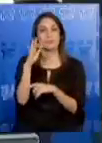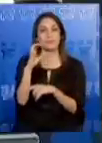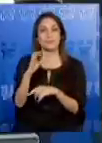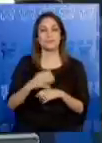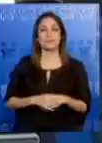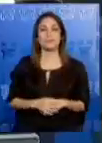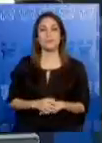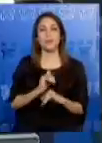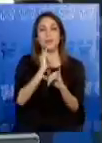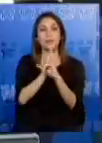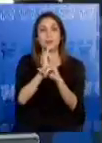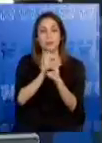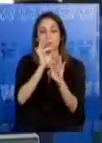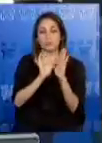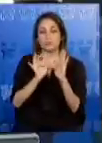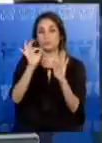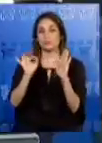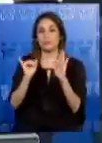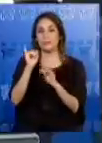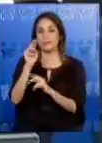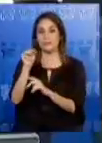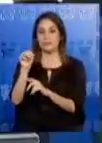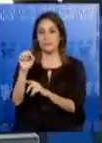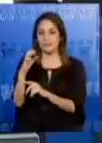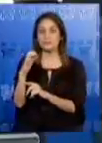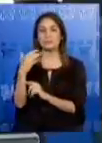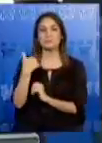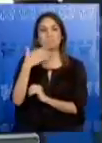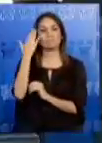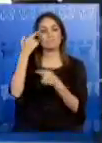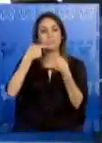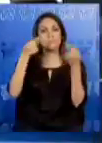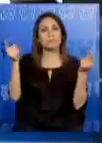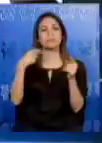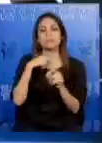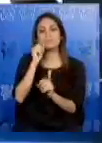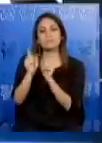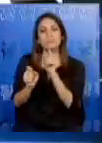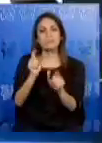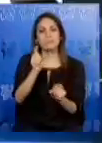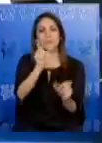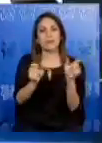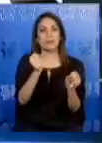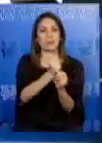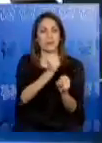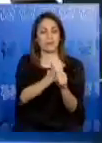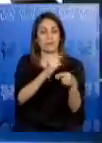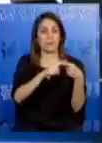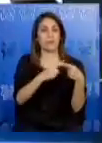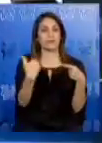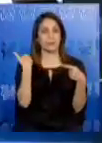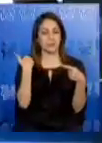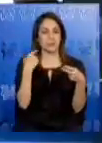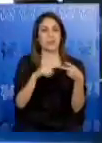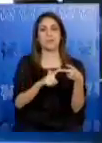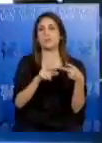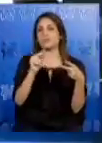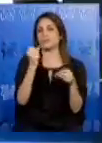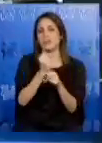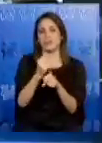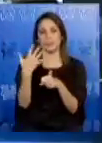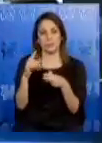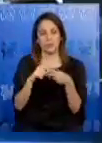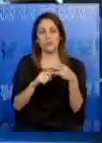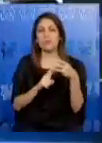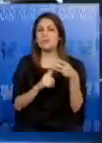El Instituto de Estadísticas y Censos INEC dio a conocer las cifras de la Encuesta Nacional de Empleo, Desempleo y Subempleo del año 2016.